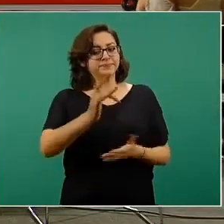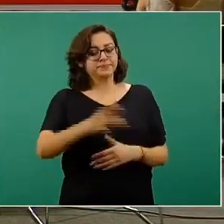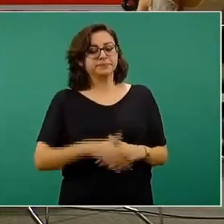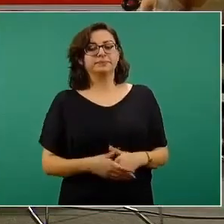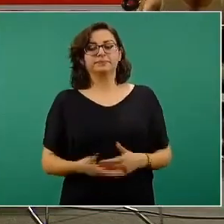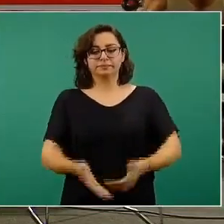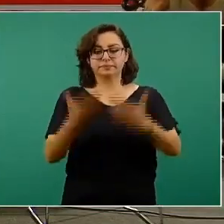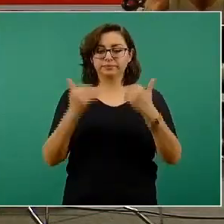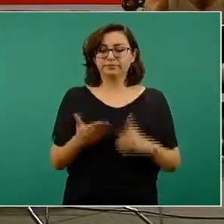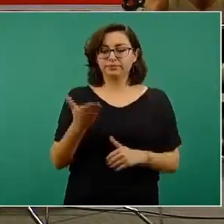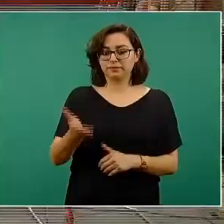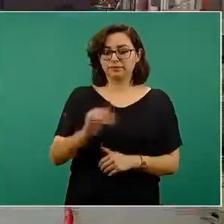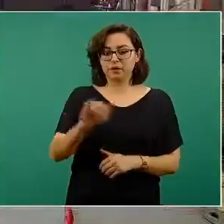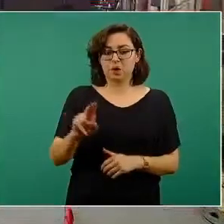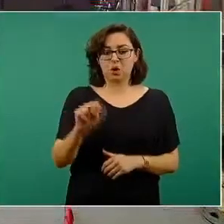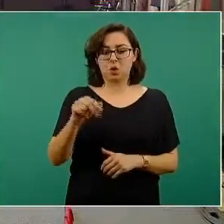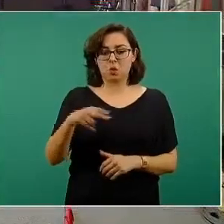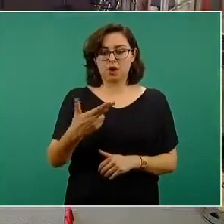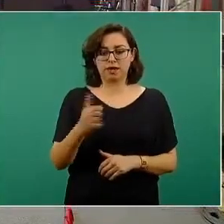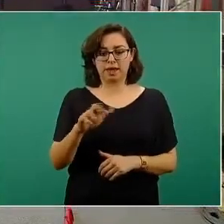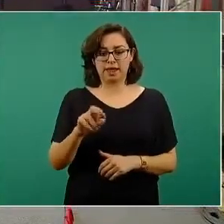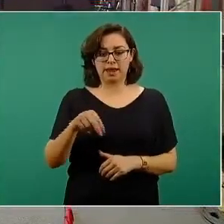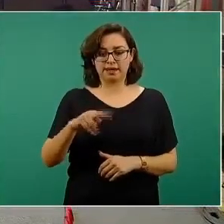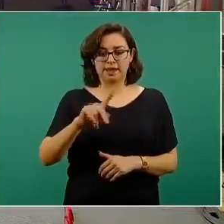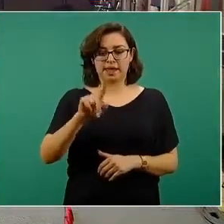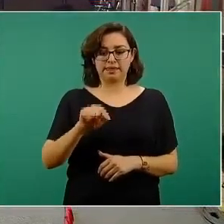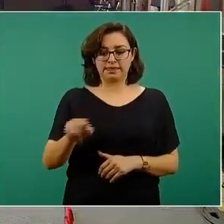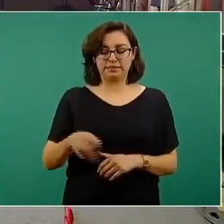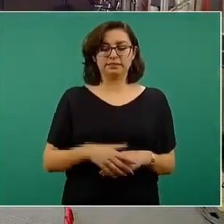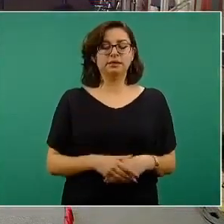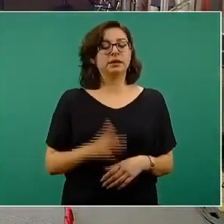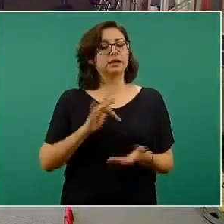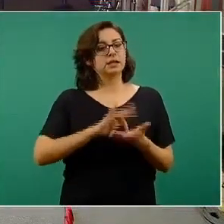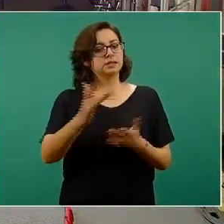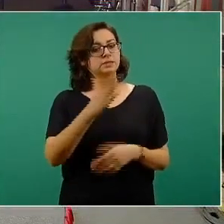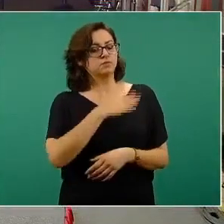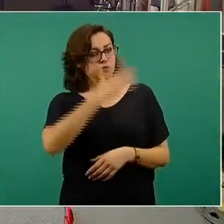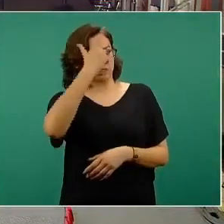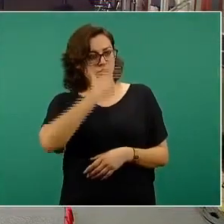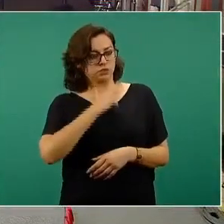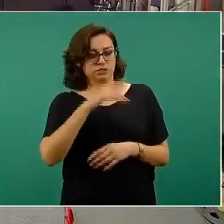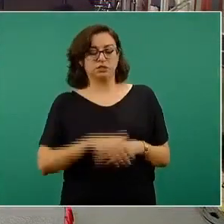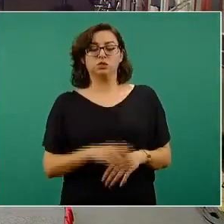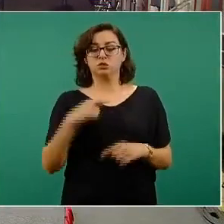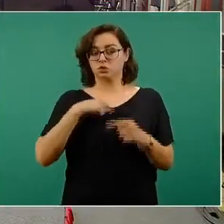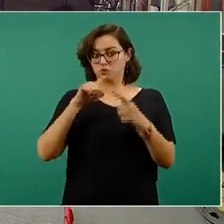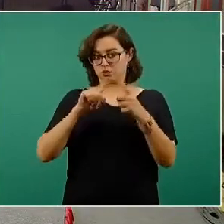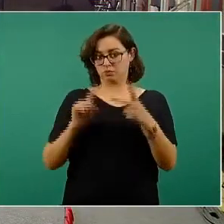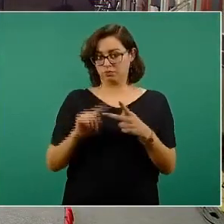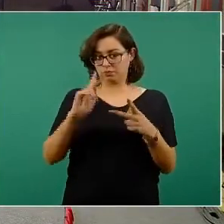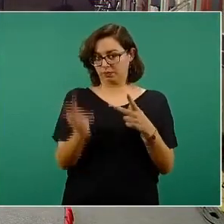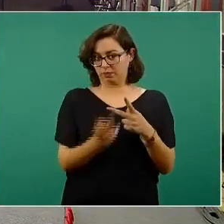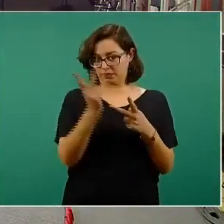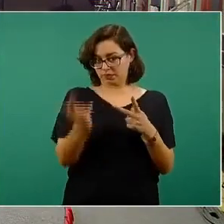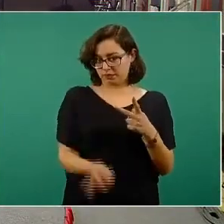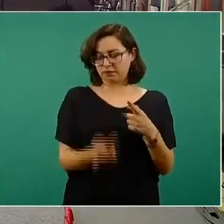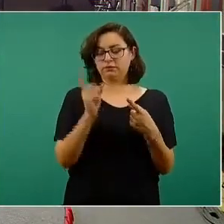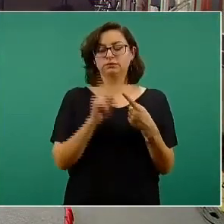Juan Hernández, Grupo Cantón, Periódico Basta. Gracias. Muy buenas noches. 2 preguntas. La primera,